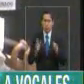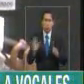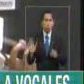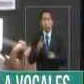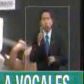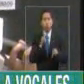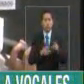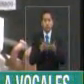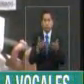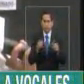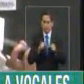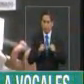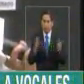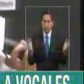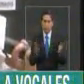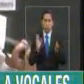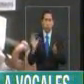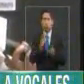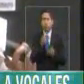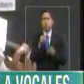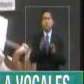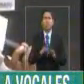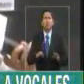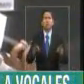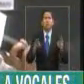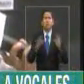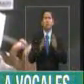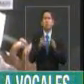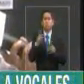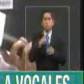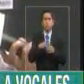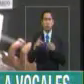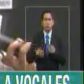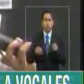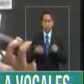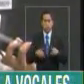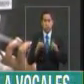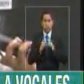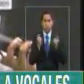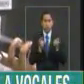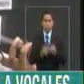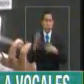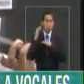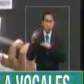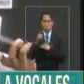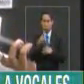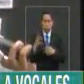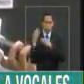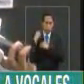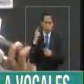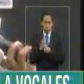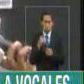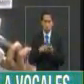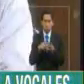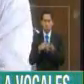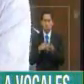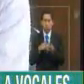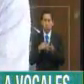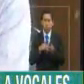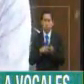la población, seguir motivando a los principales profesionales del Departamento de Santa Cruz para que asuman